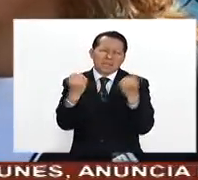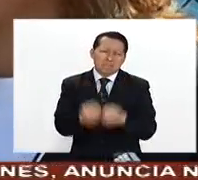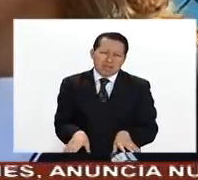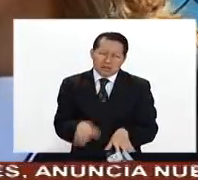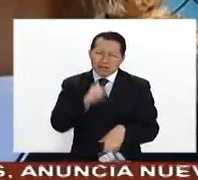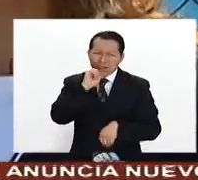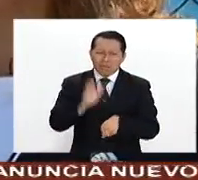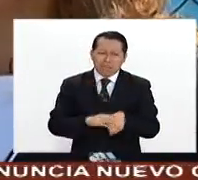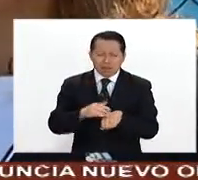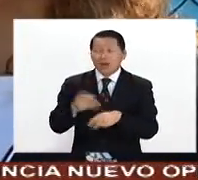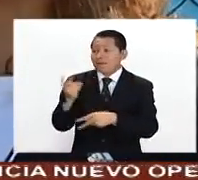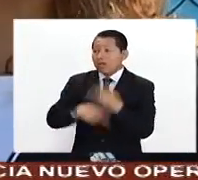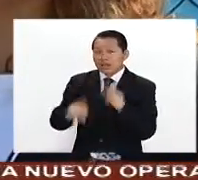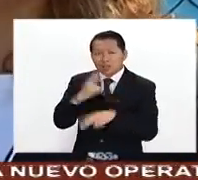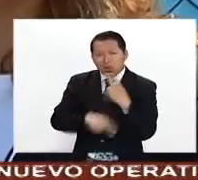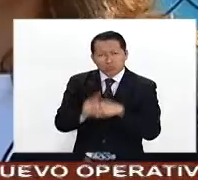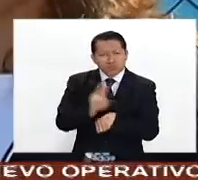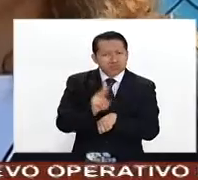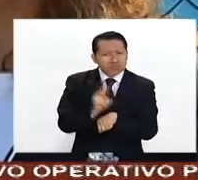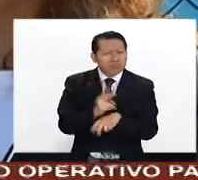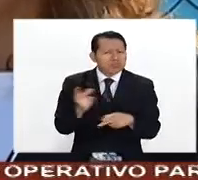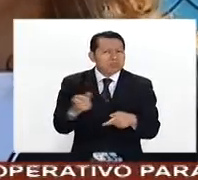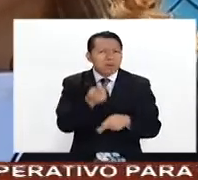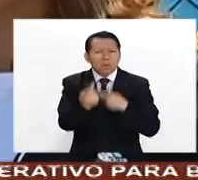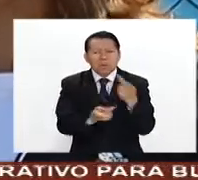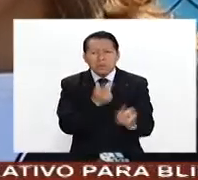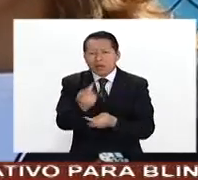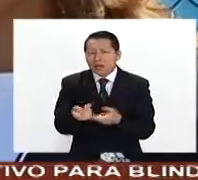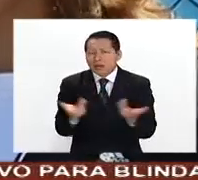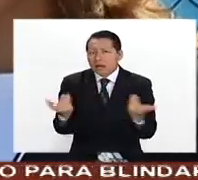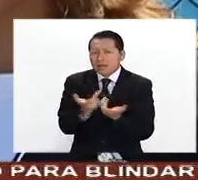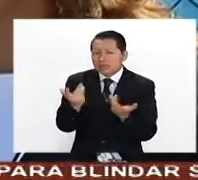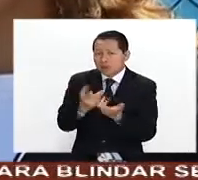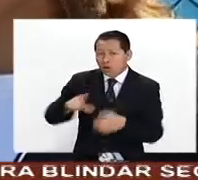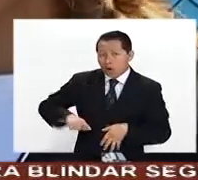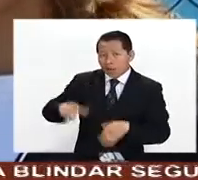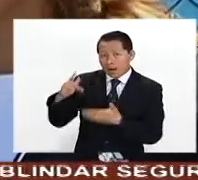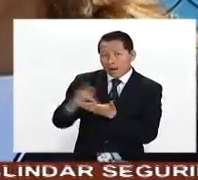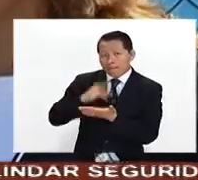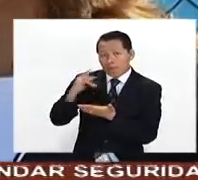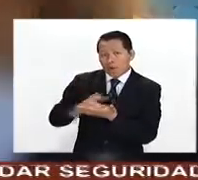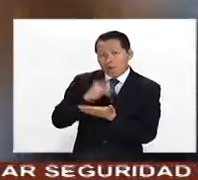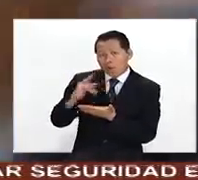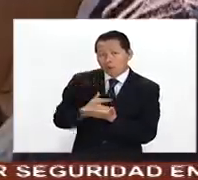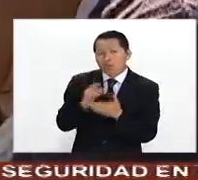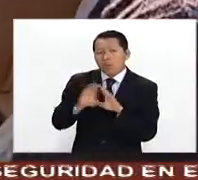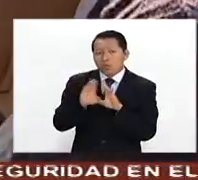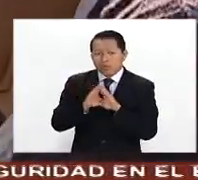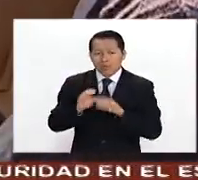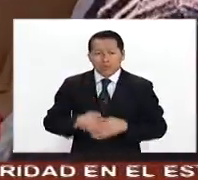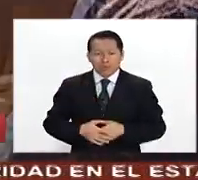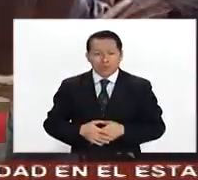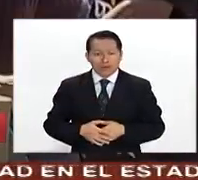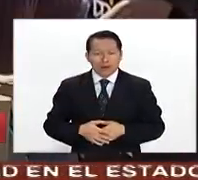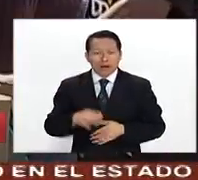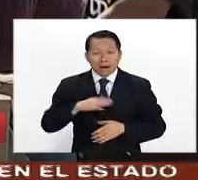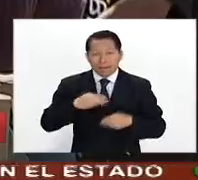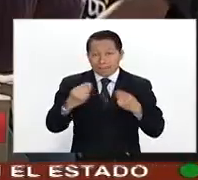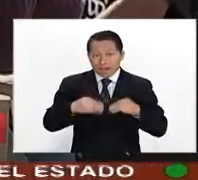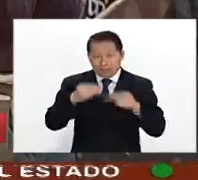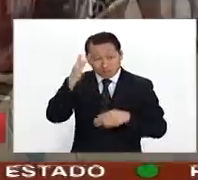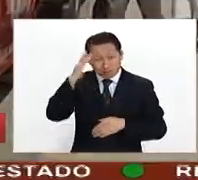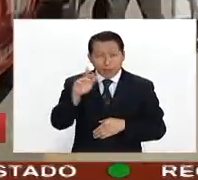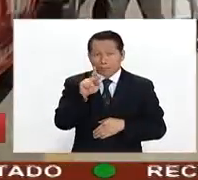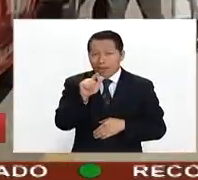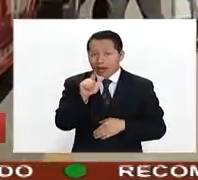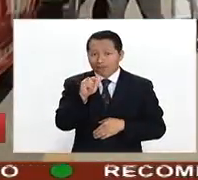a anotarnos para ver qué van a hacer con nosotros, o sea, de qué manera nos va a apoyar el gobierno a los arrendatarios. Los locatarios del mercado de San